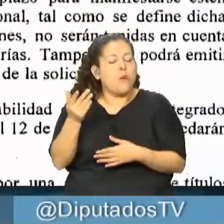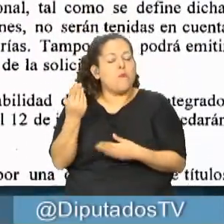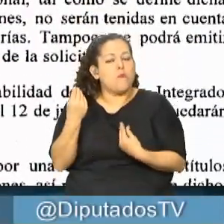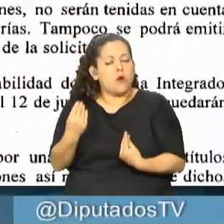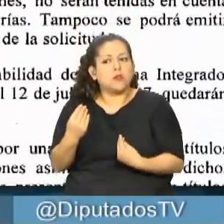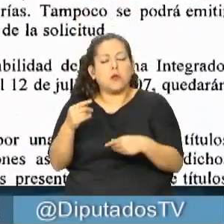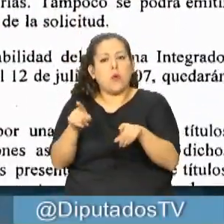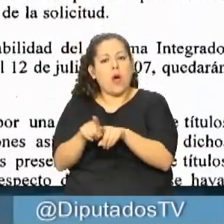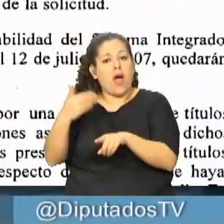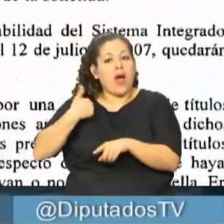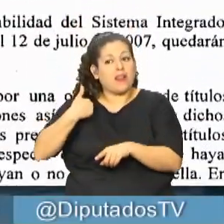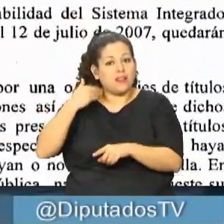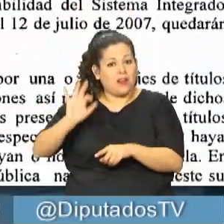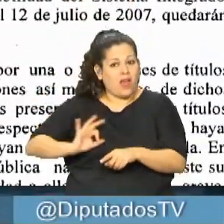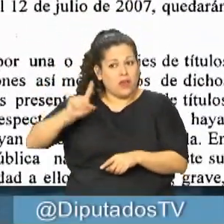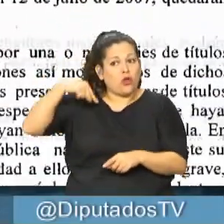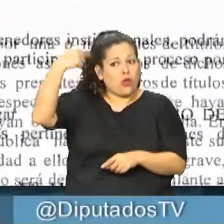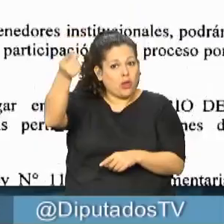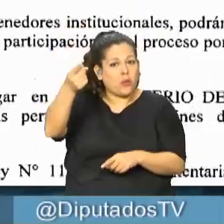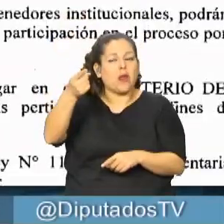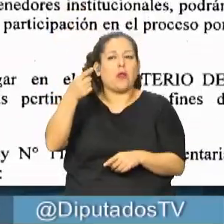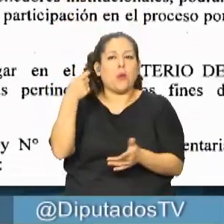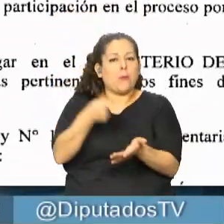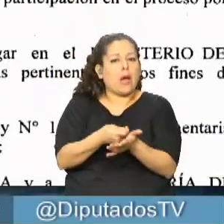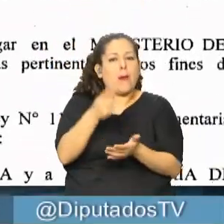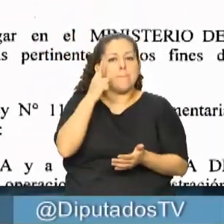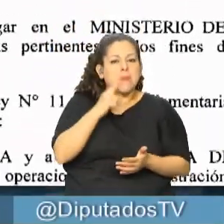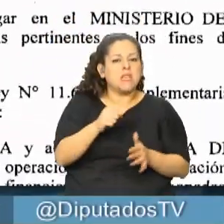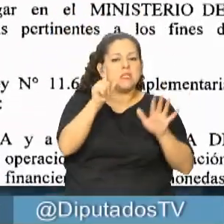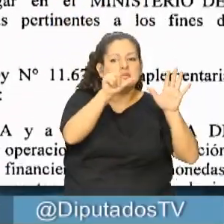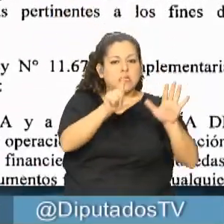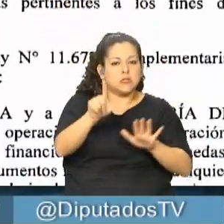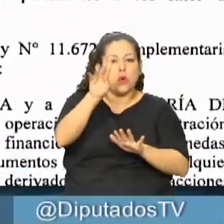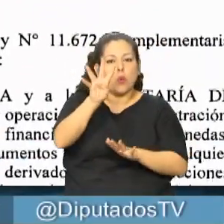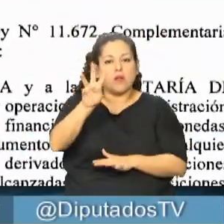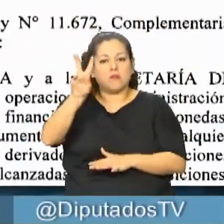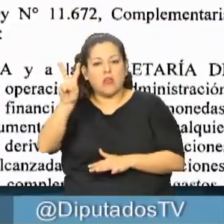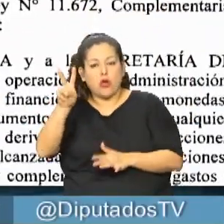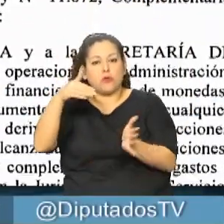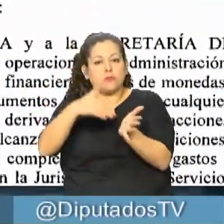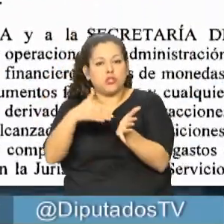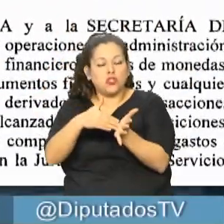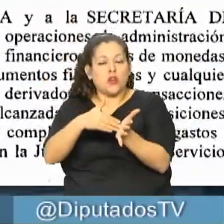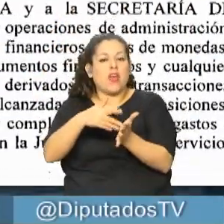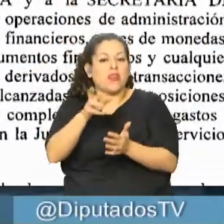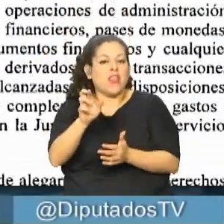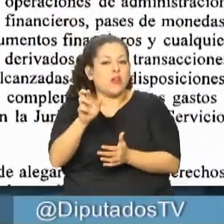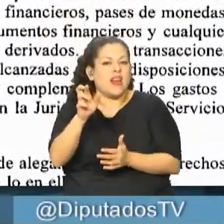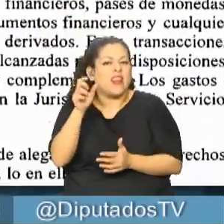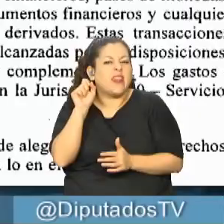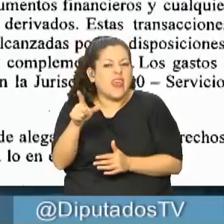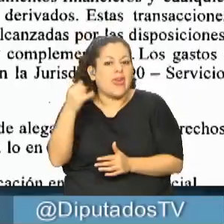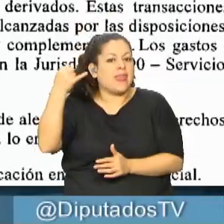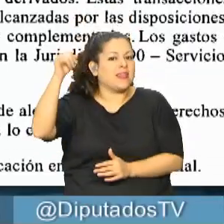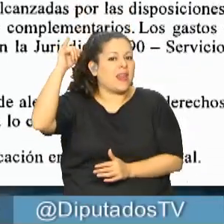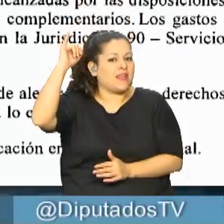la Argentina que viene tendría que pagar alrededor de 1.742 millones de dólares en intereses, más lo que no está